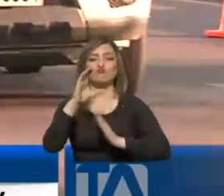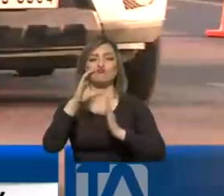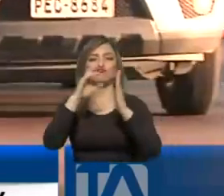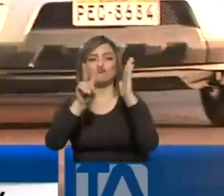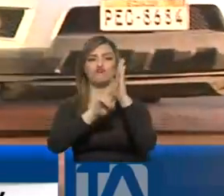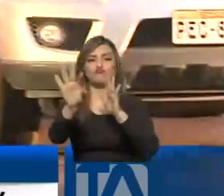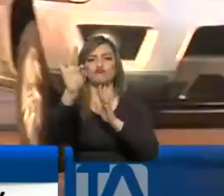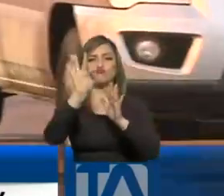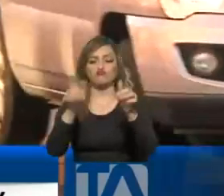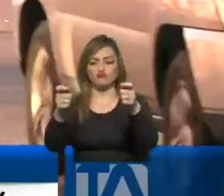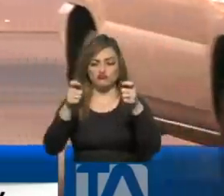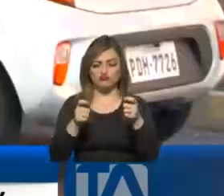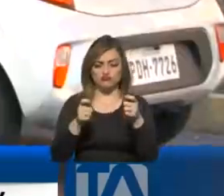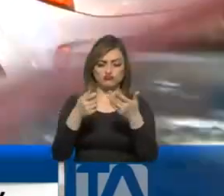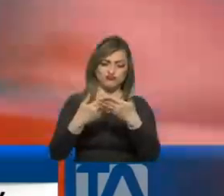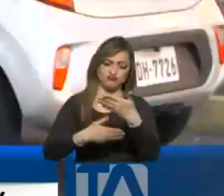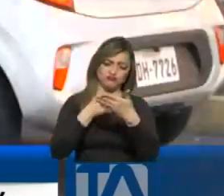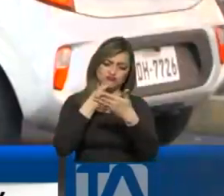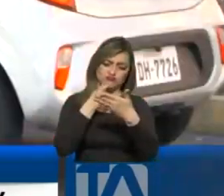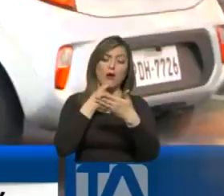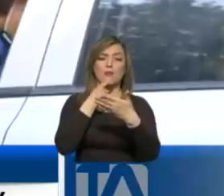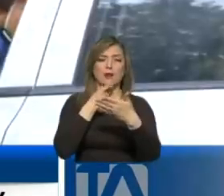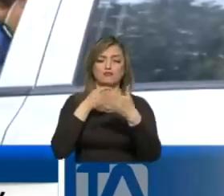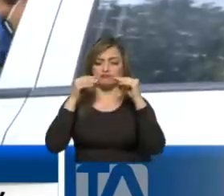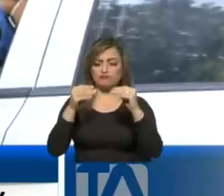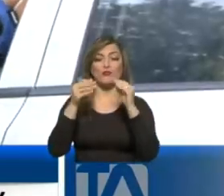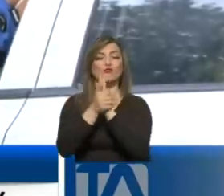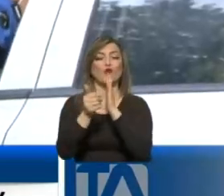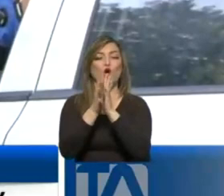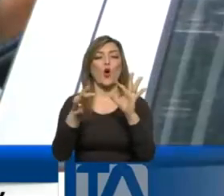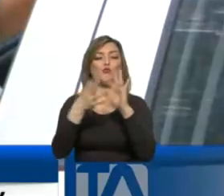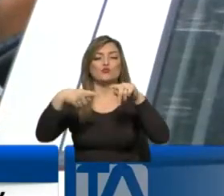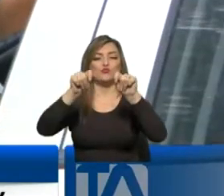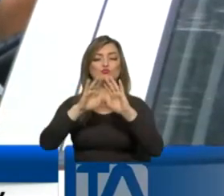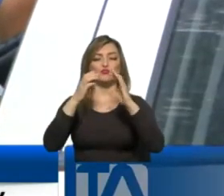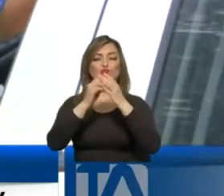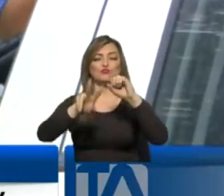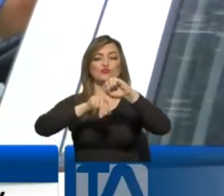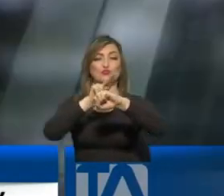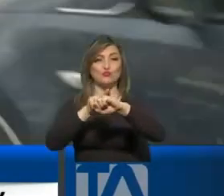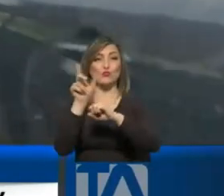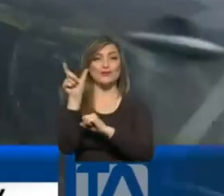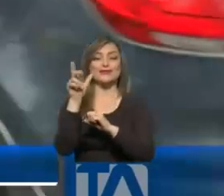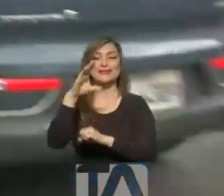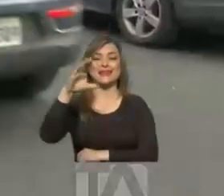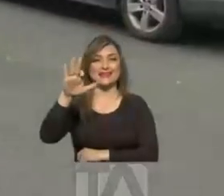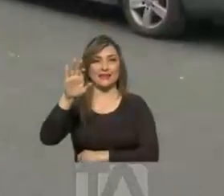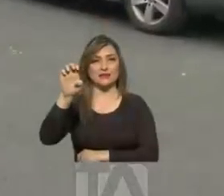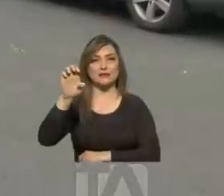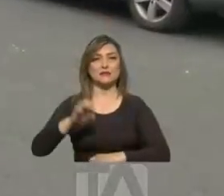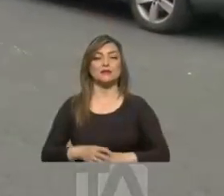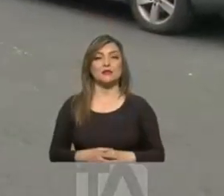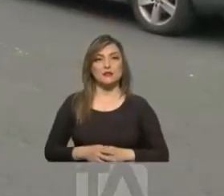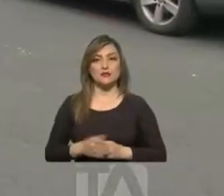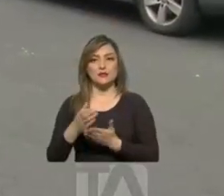la competencia del tránsito y luego formados en convenio con la Comisión Nacional de Tránsito, CTE. Pero los cursos